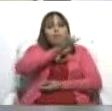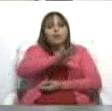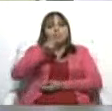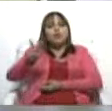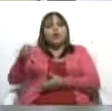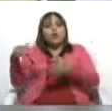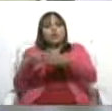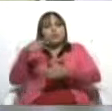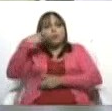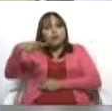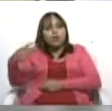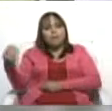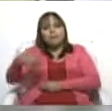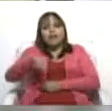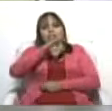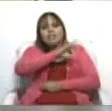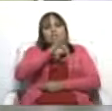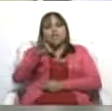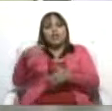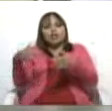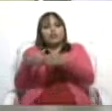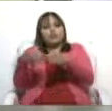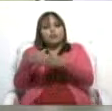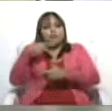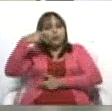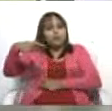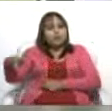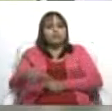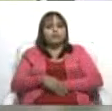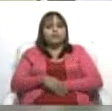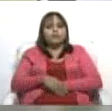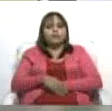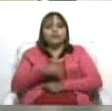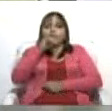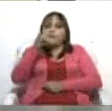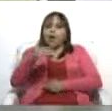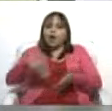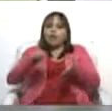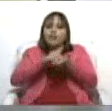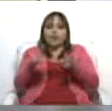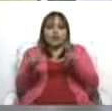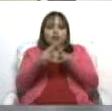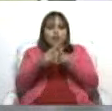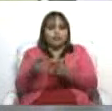partidos políticos y 33 organizaciones con fines políticos. Es la información y con ella retornamos el pase adelante.